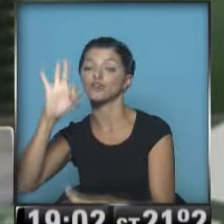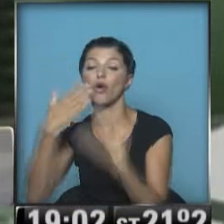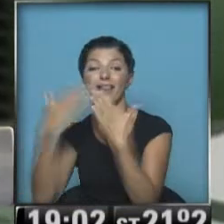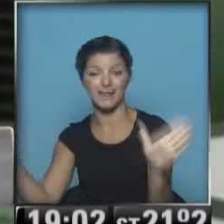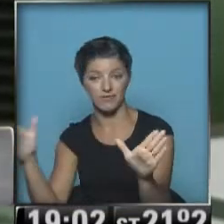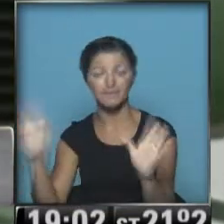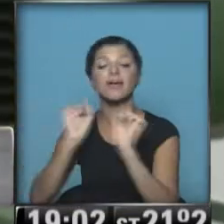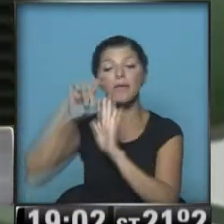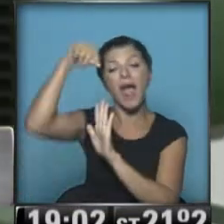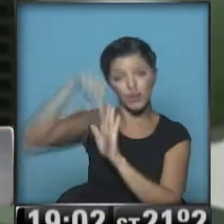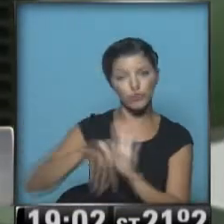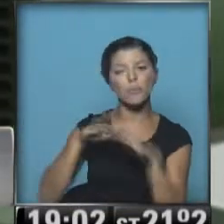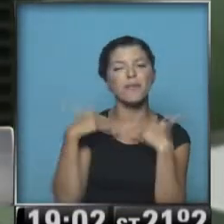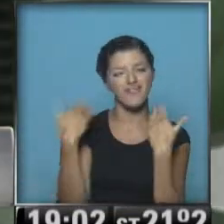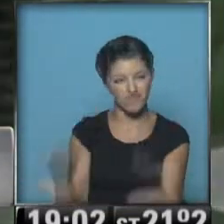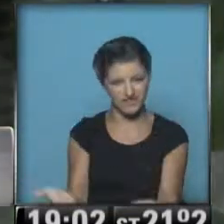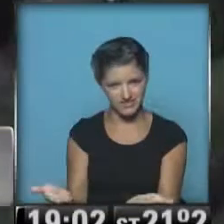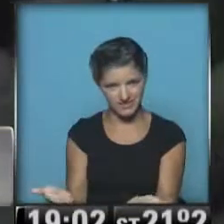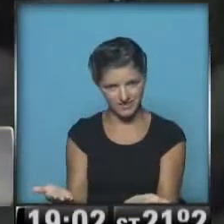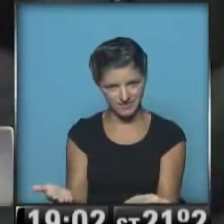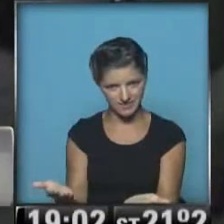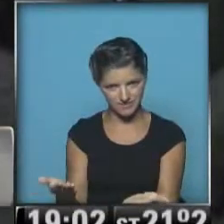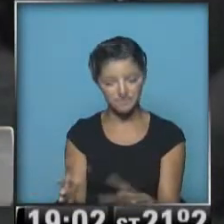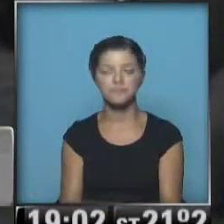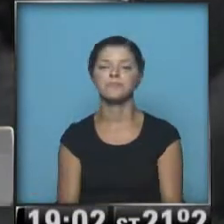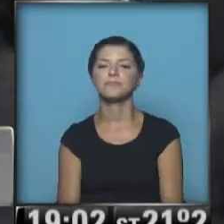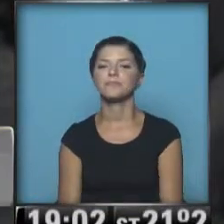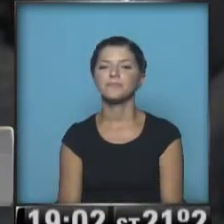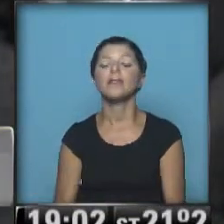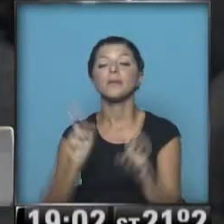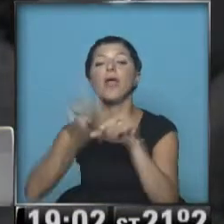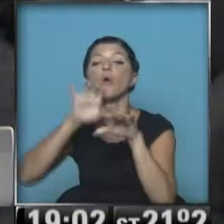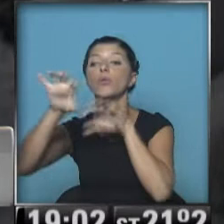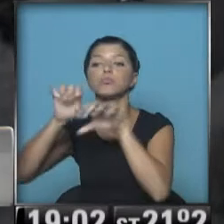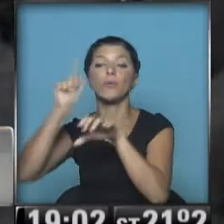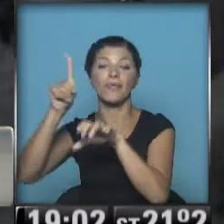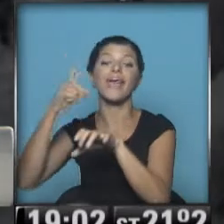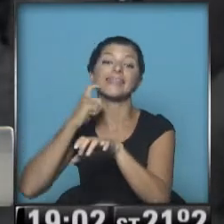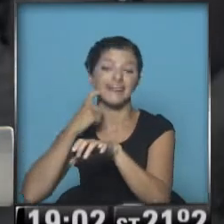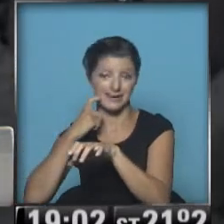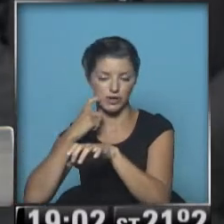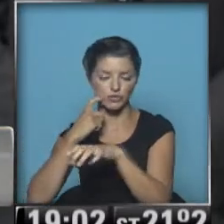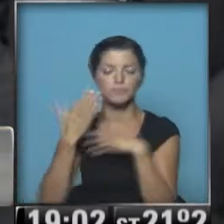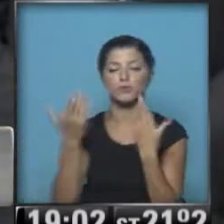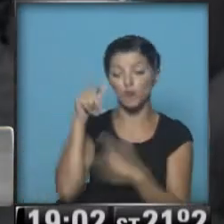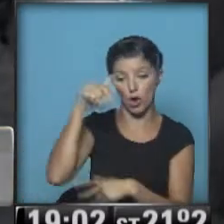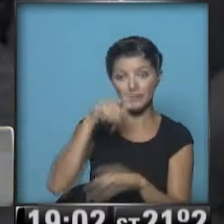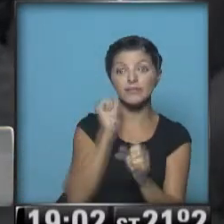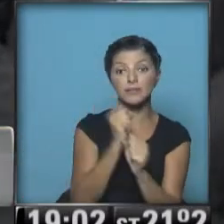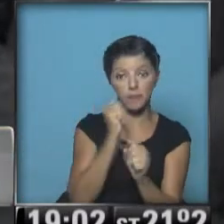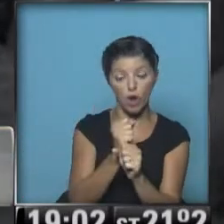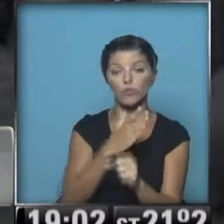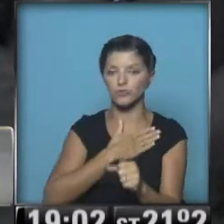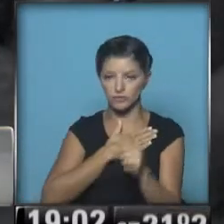a unos 5 o 6 departamentos de la provincia de Entre Ríos. Así que desde esta obra nosotros tenemos